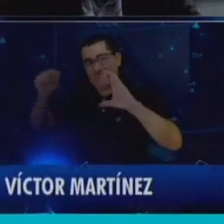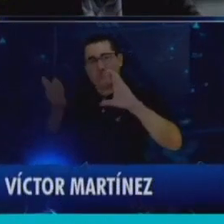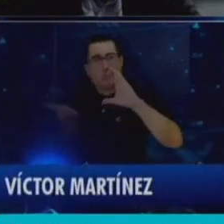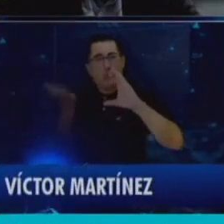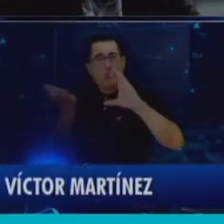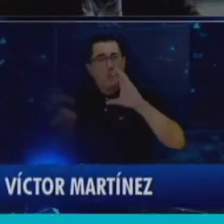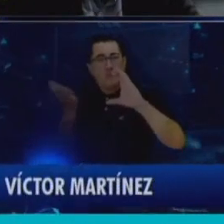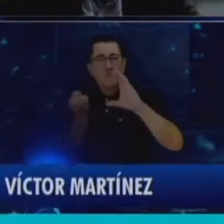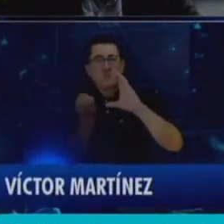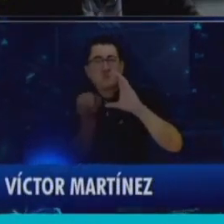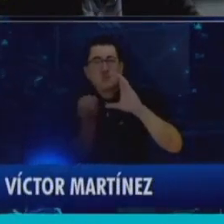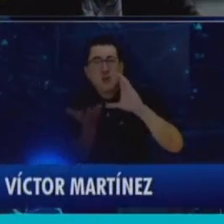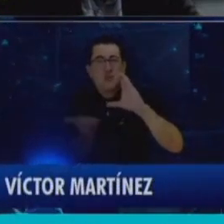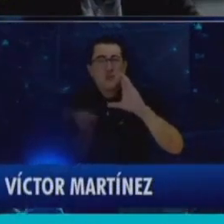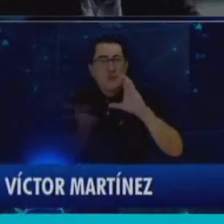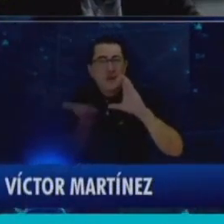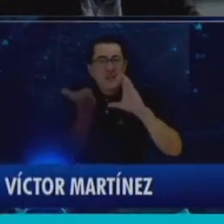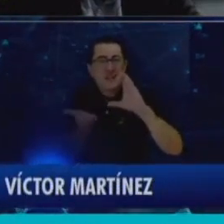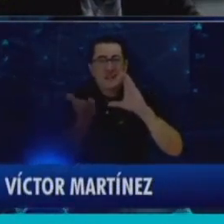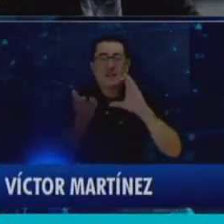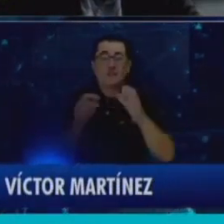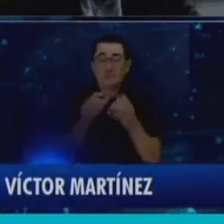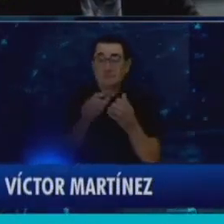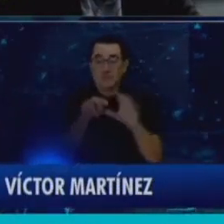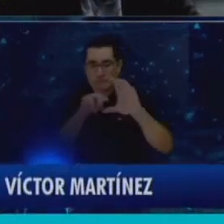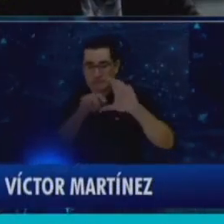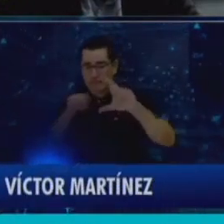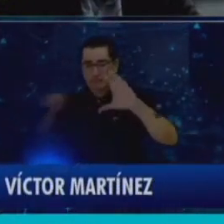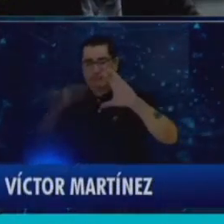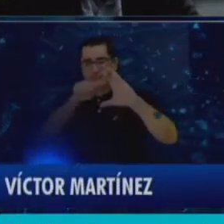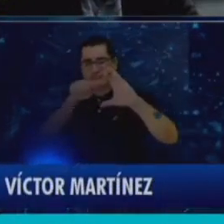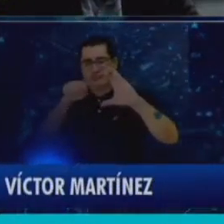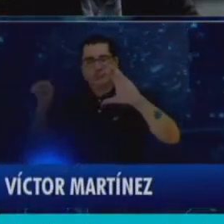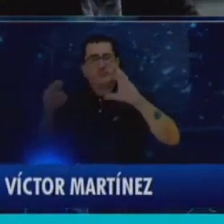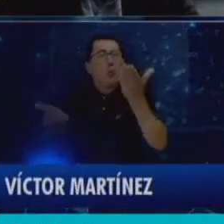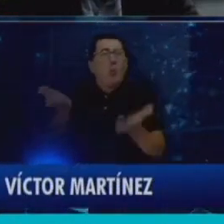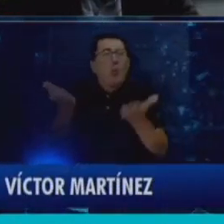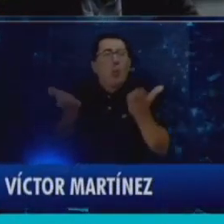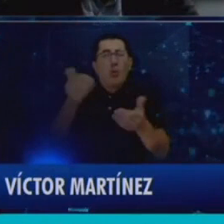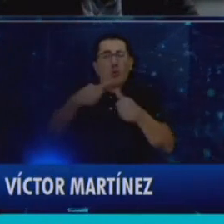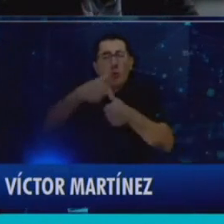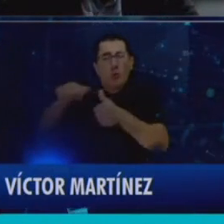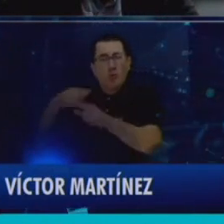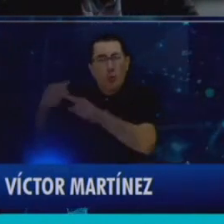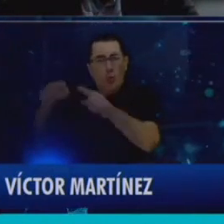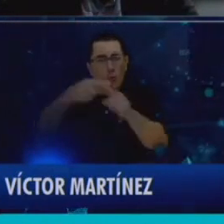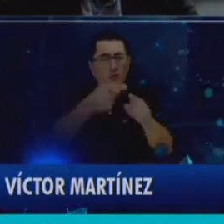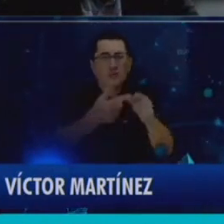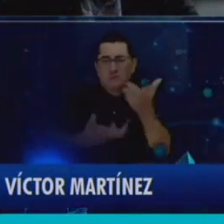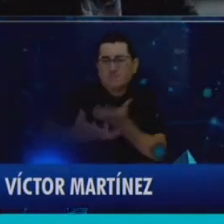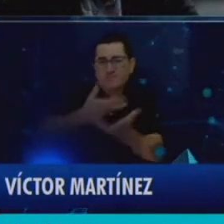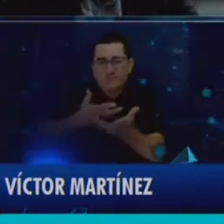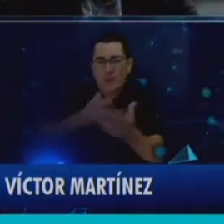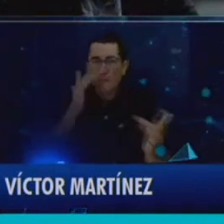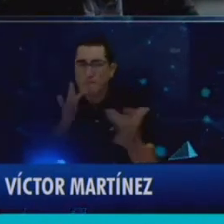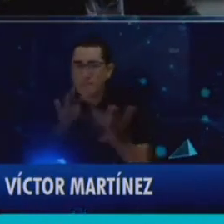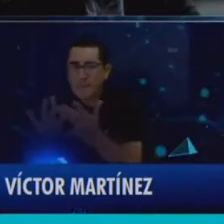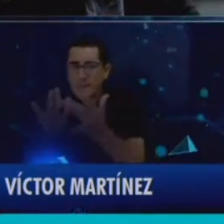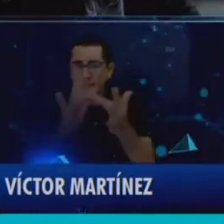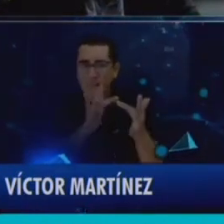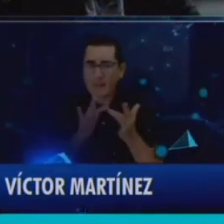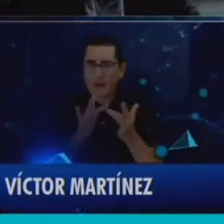servicios en estas bandas de frecuencia y se tome debida cuenta en los estudios de compatibilidad que son